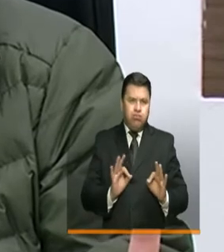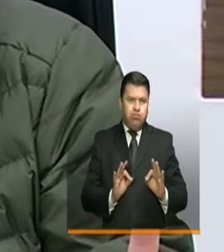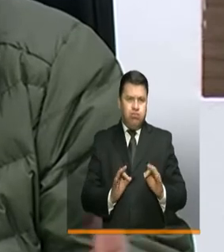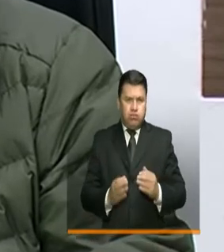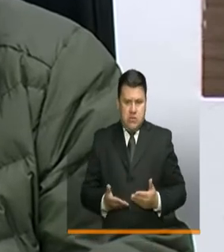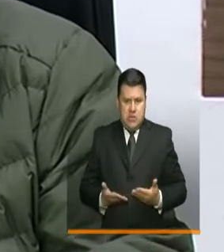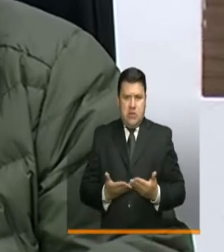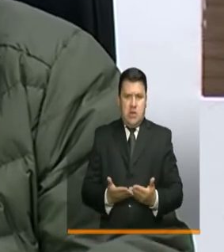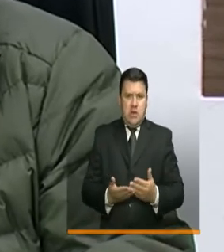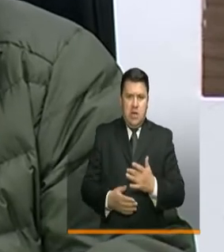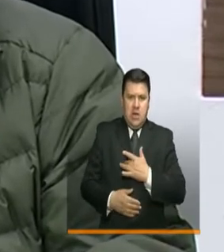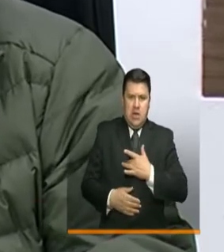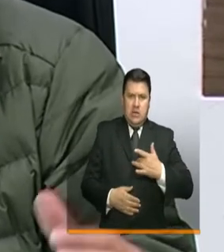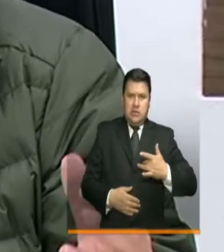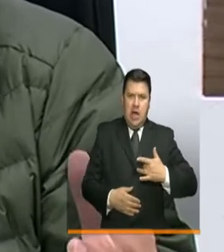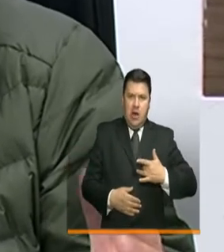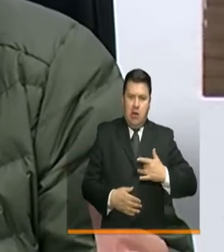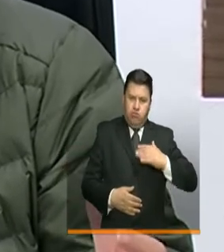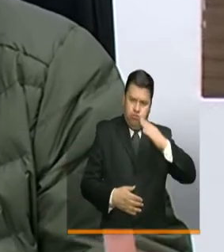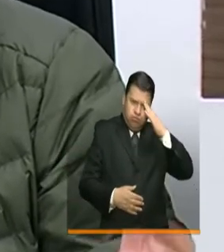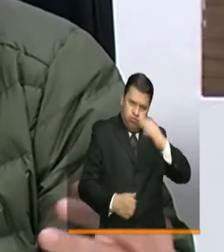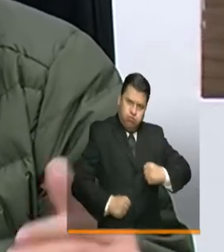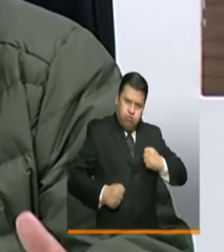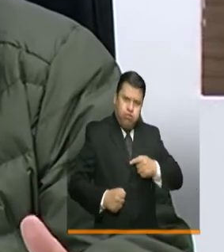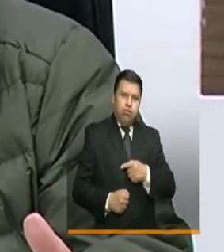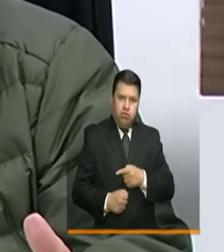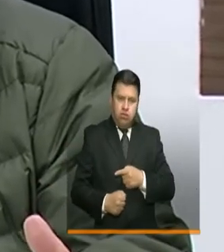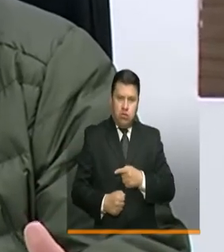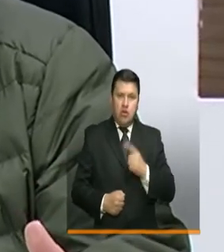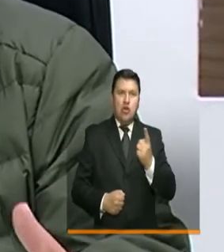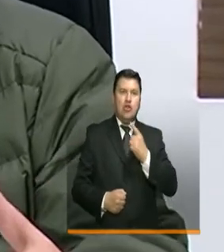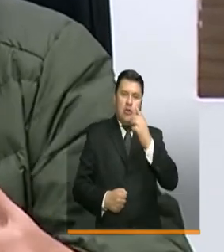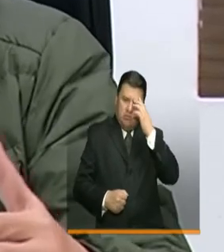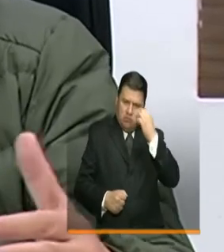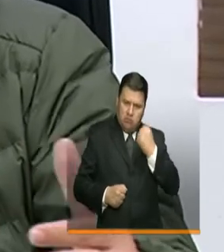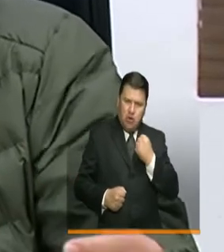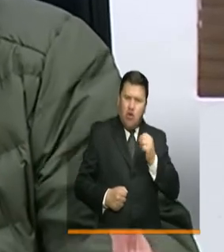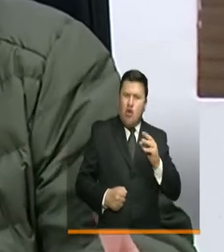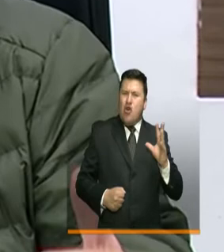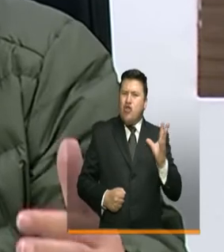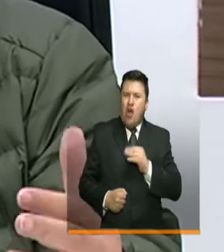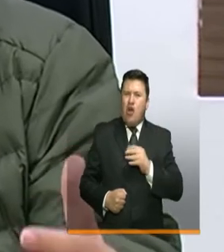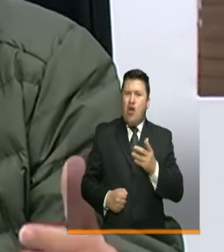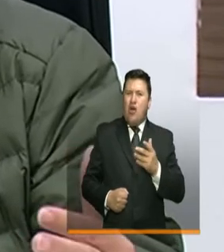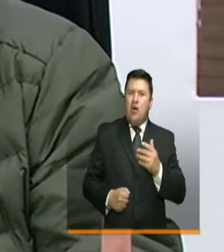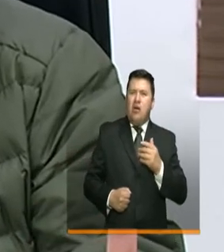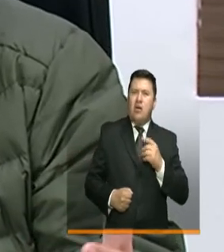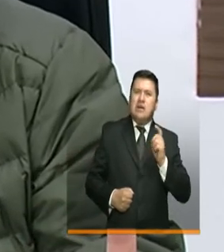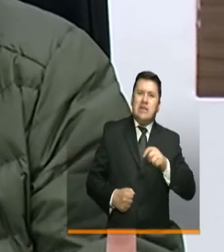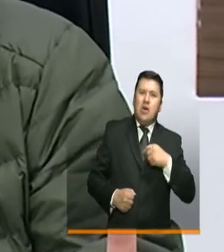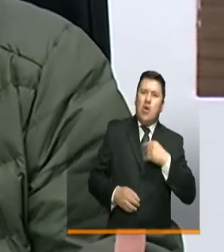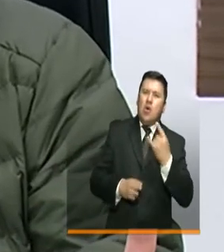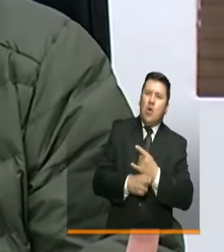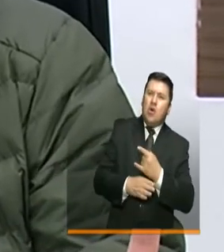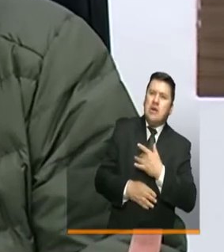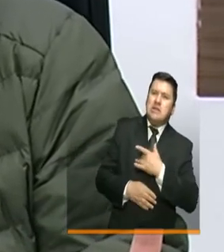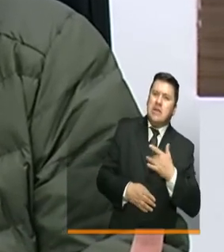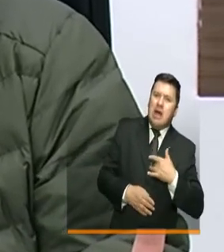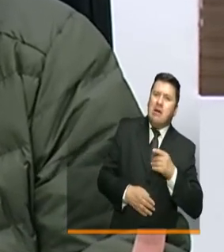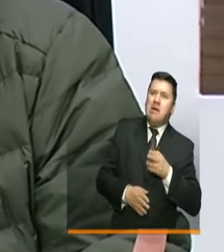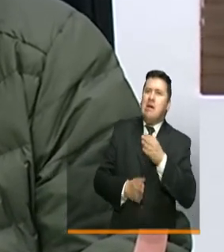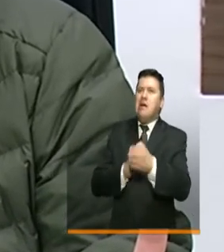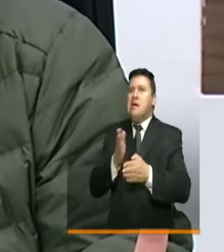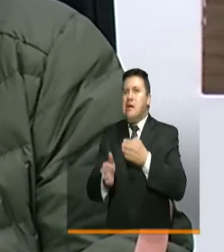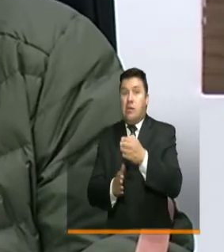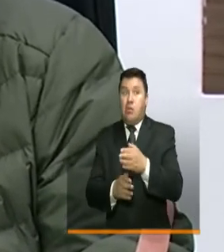al servicio de la salud, no solamente de las fuerzas y de todos los beneficiarios y usuarios del sistema, que